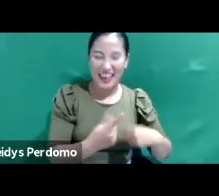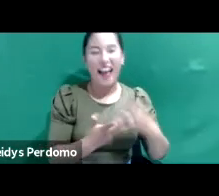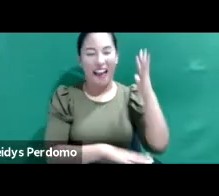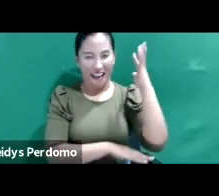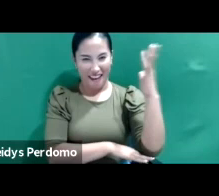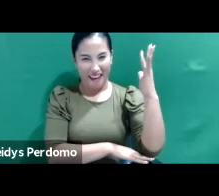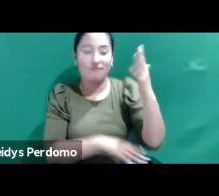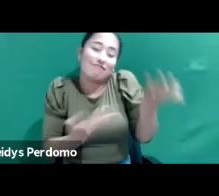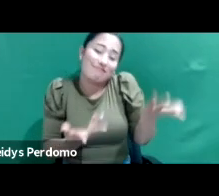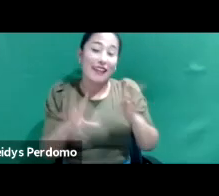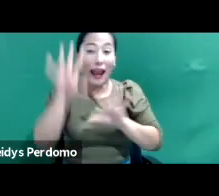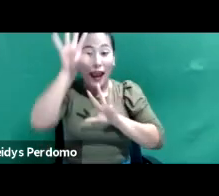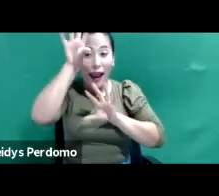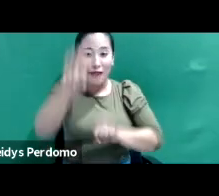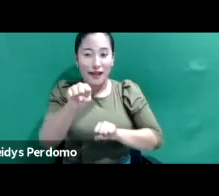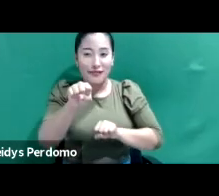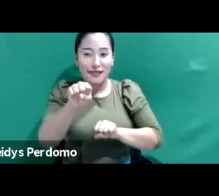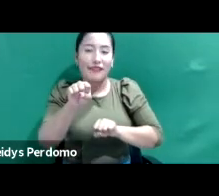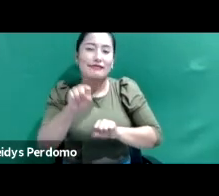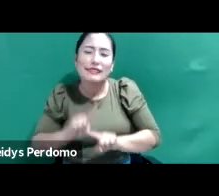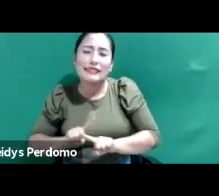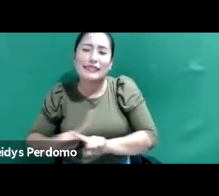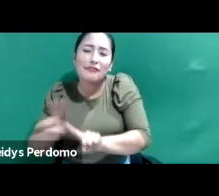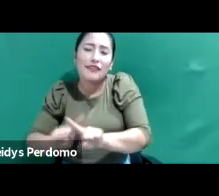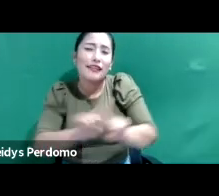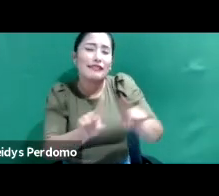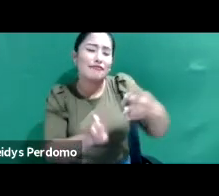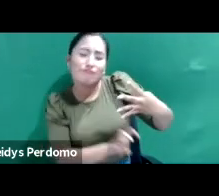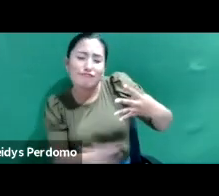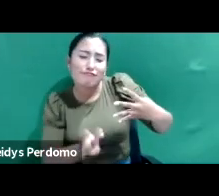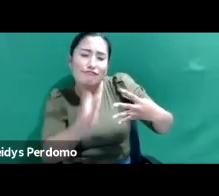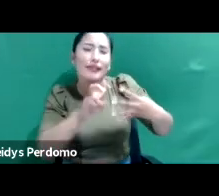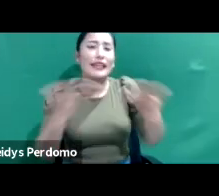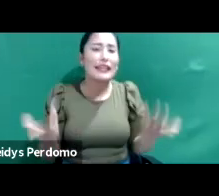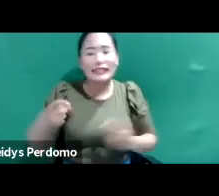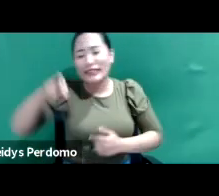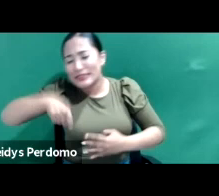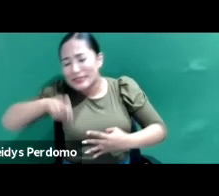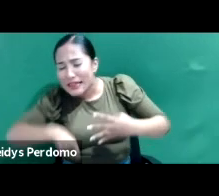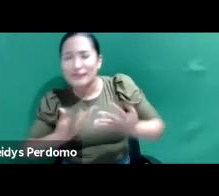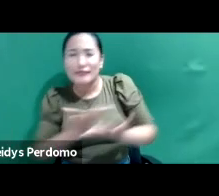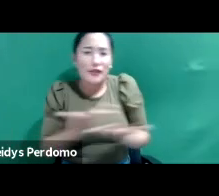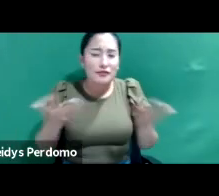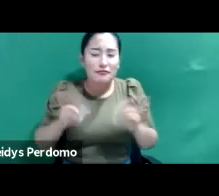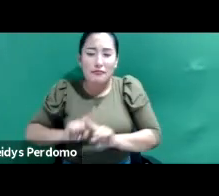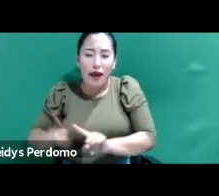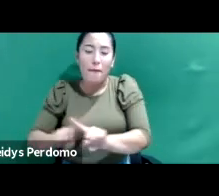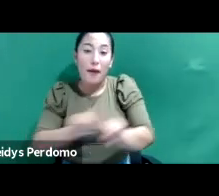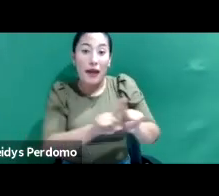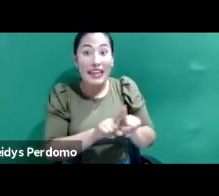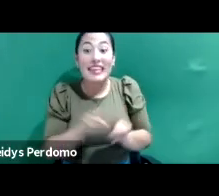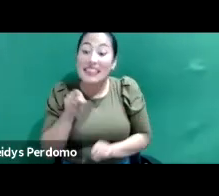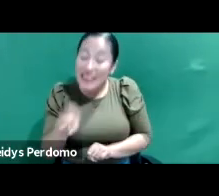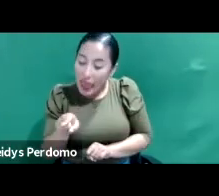capacidad en diferentes niveles y tenemos nuestras necesidades, ¿no es cierto? Entonces, desde allí vamos a tratar